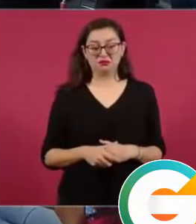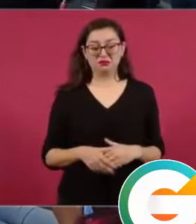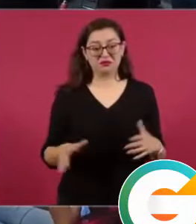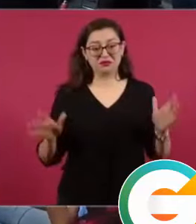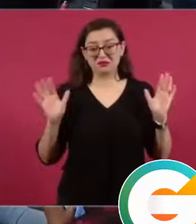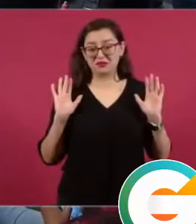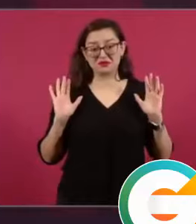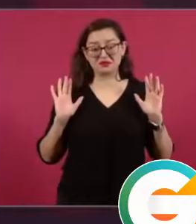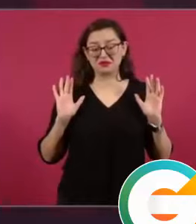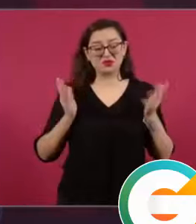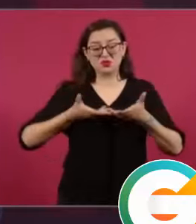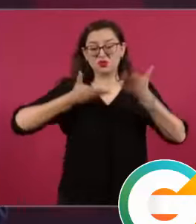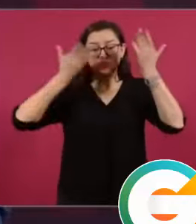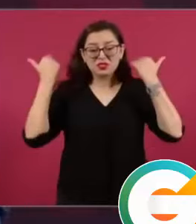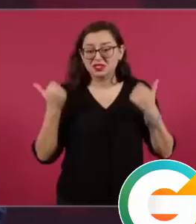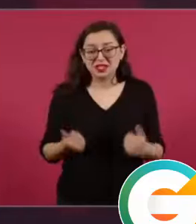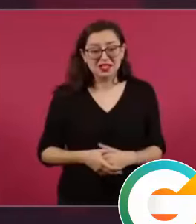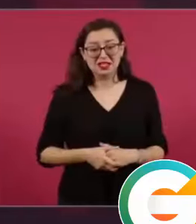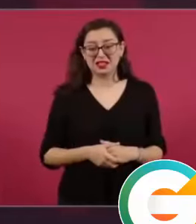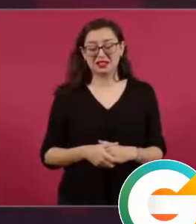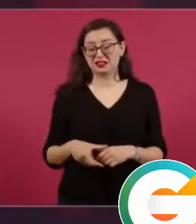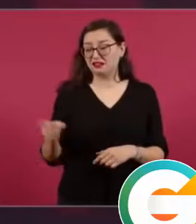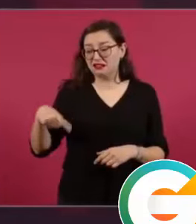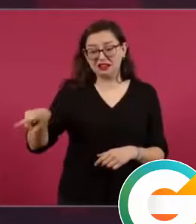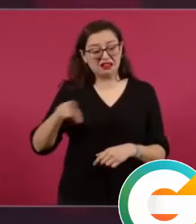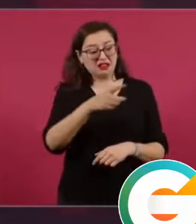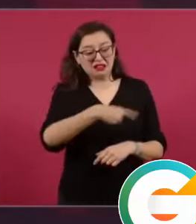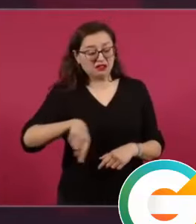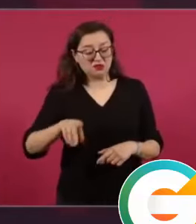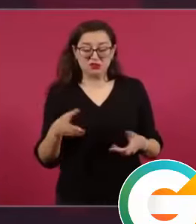es un asunto de ellos. Nada más que